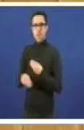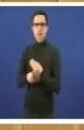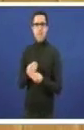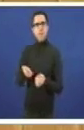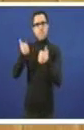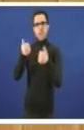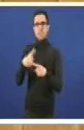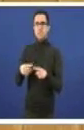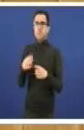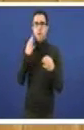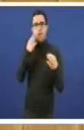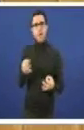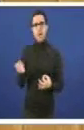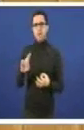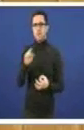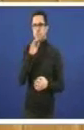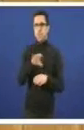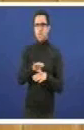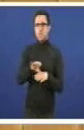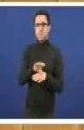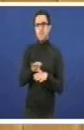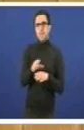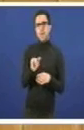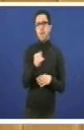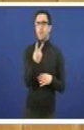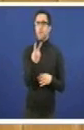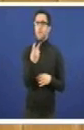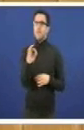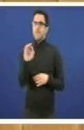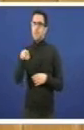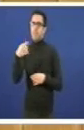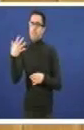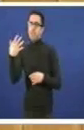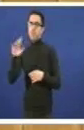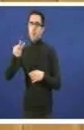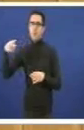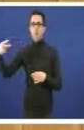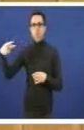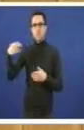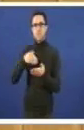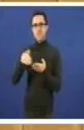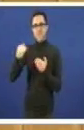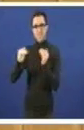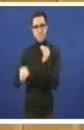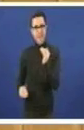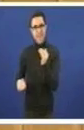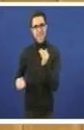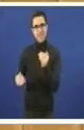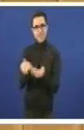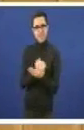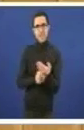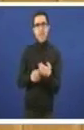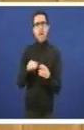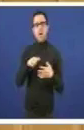remate por consellería debe estar con 20,5 euros millóns menos pois está privatizando